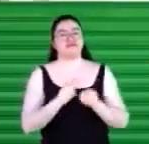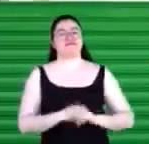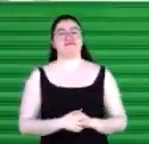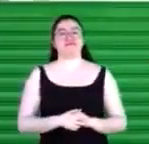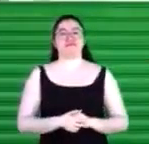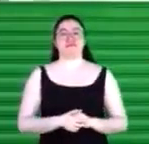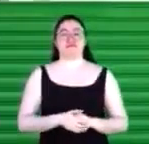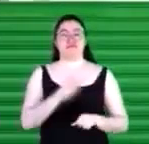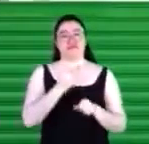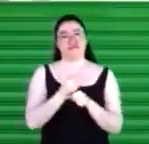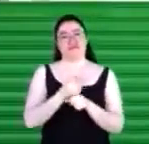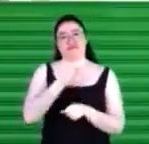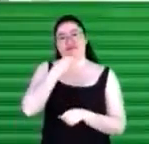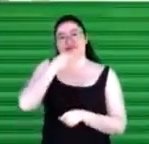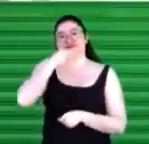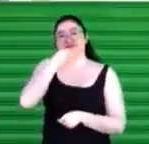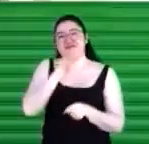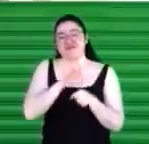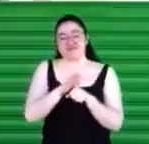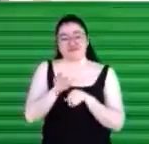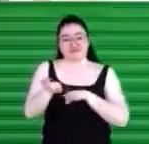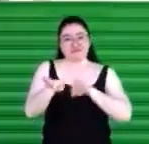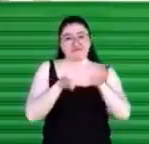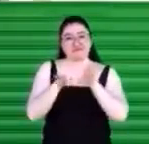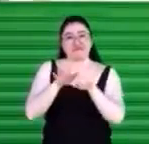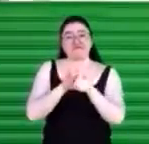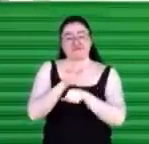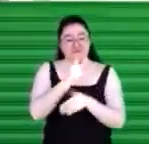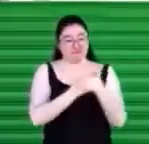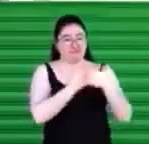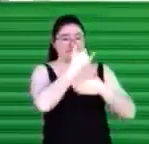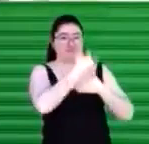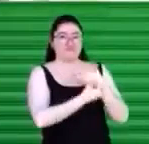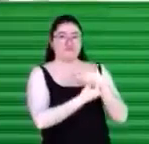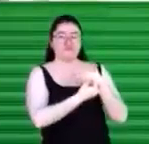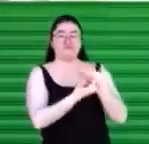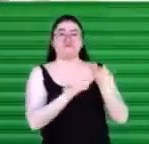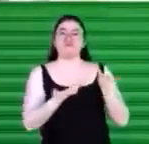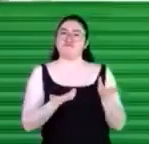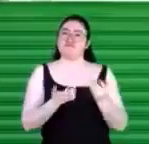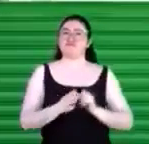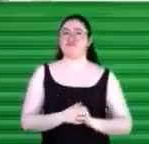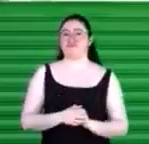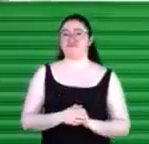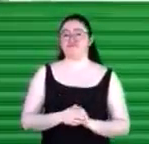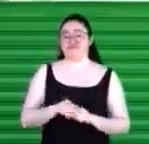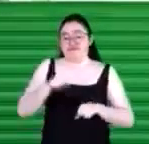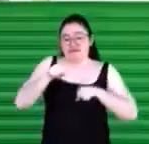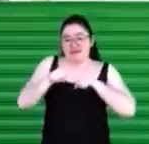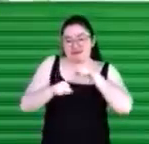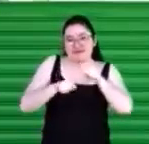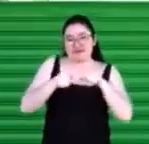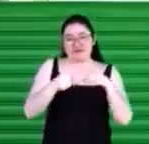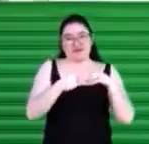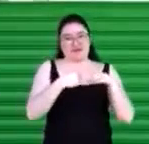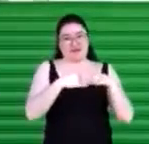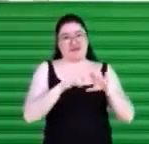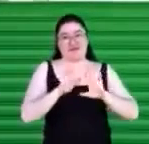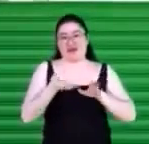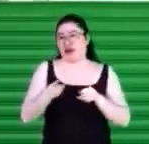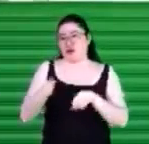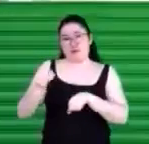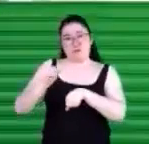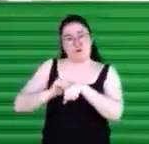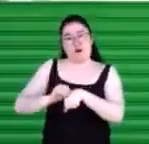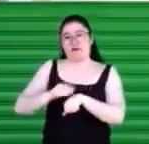Aprovecho para decir que estamos ya trabajando sobre el proyecto de la ciclovía de Insurgentes, de tal manera que